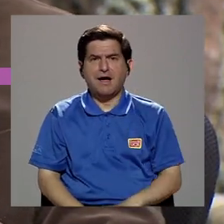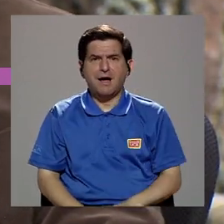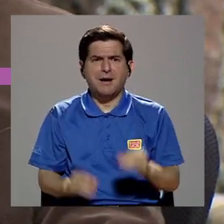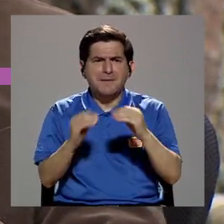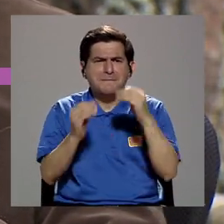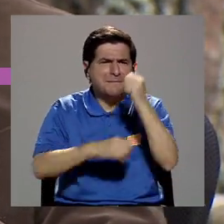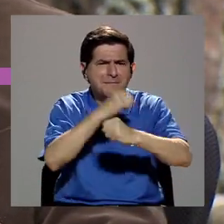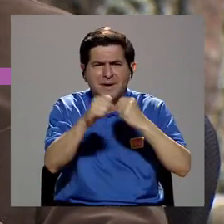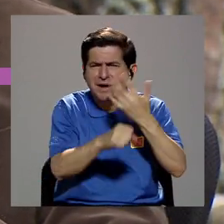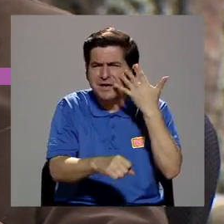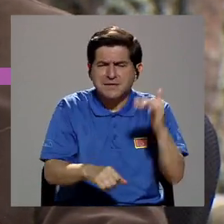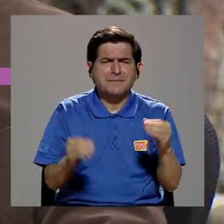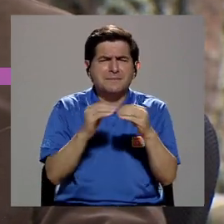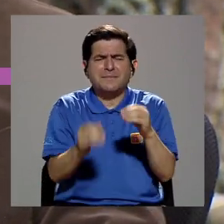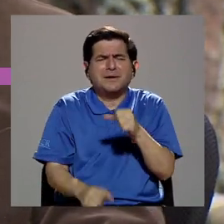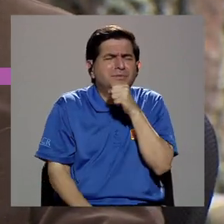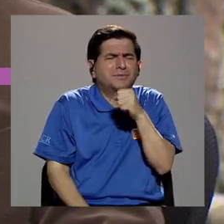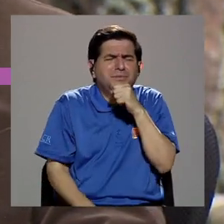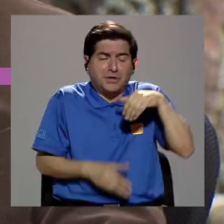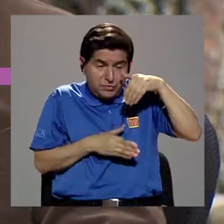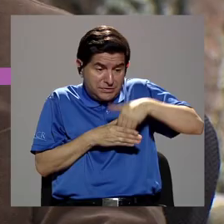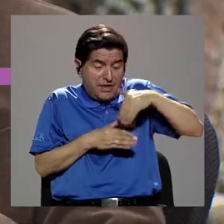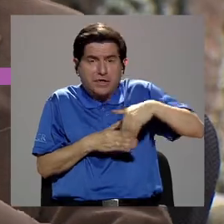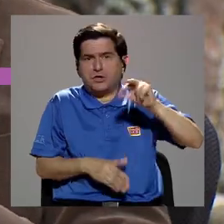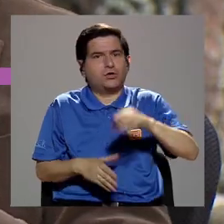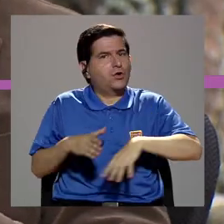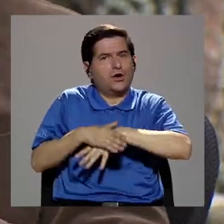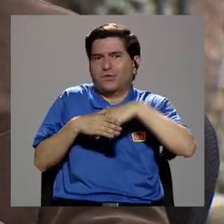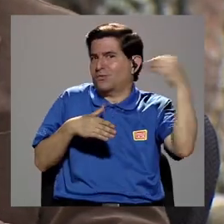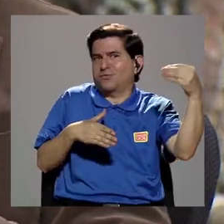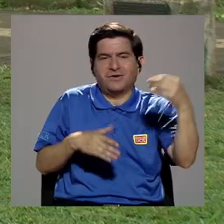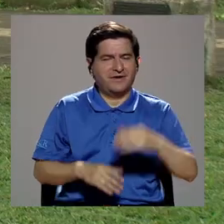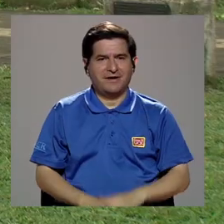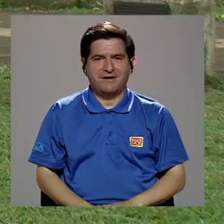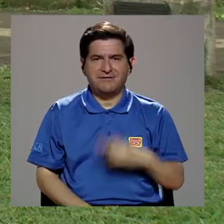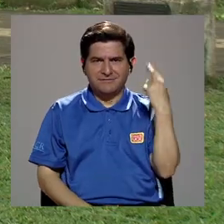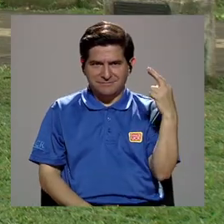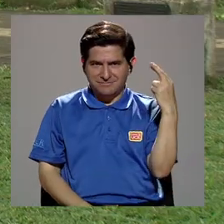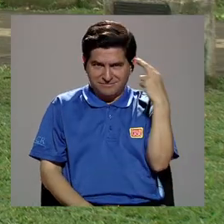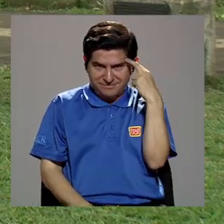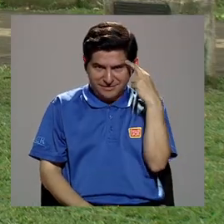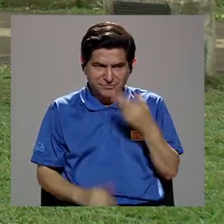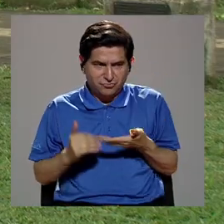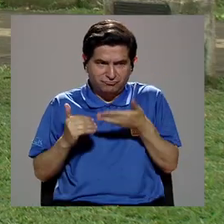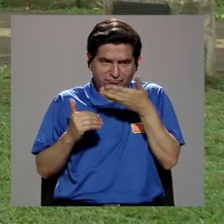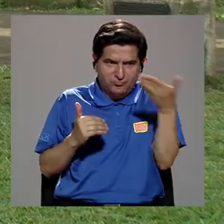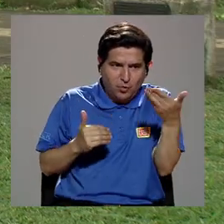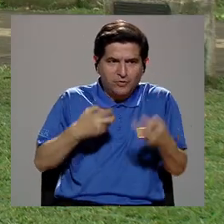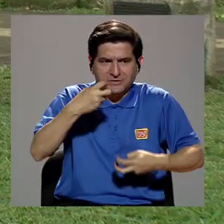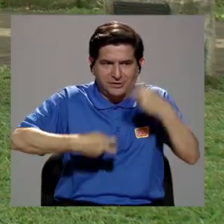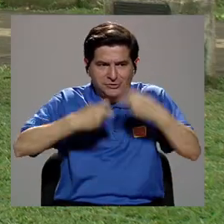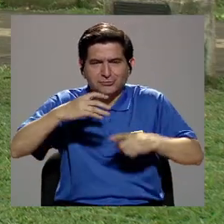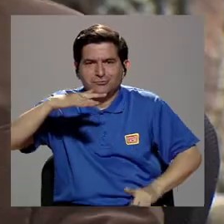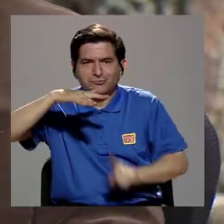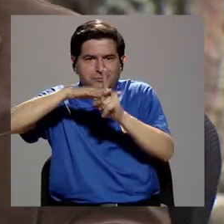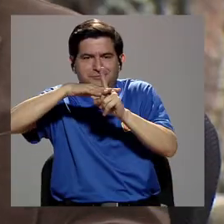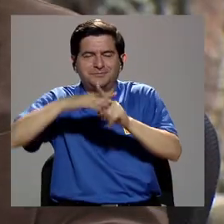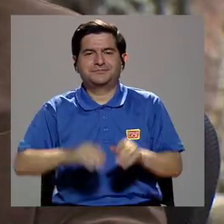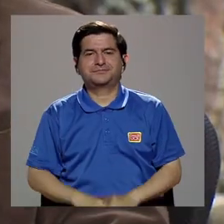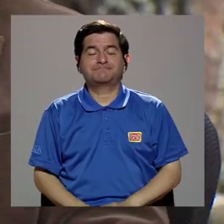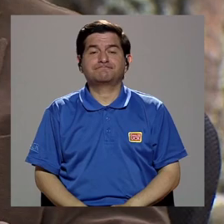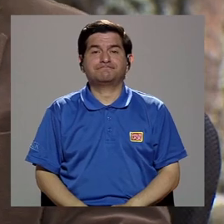edad arterial y entonces nos envejecemos más rápido por dentro que por fuera. Y eso acarrea una serie de elementos y de problemas.